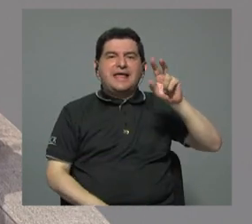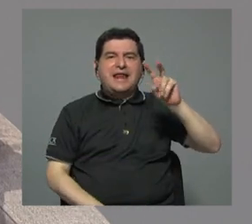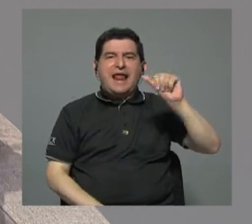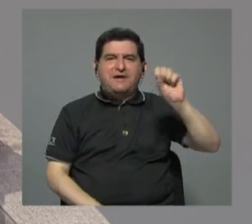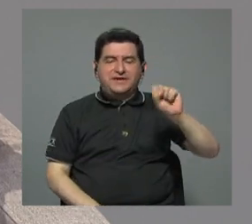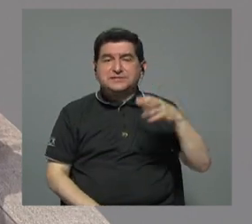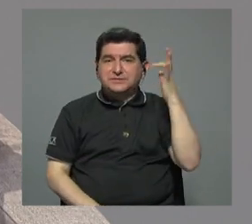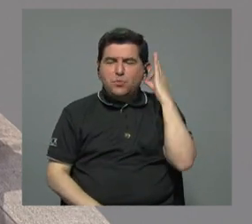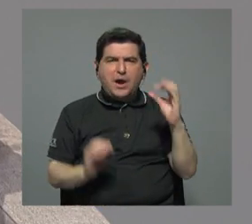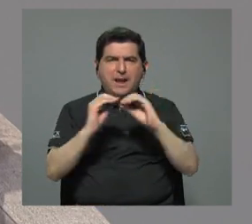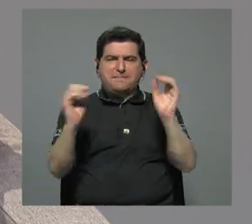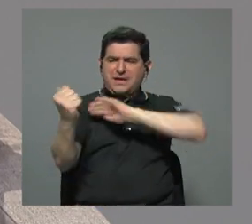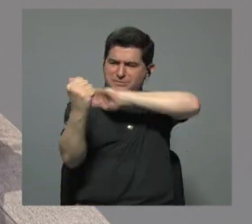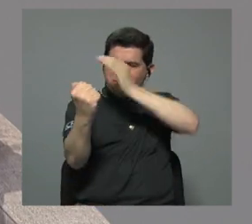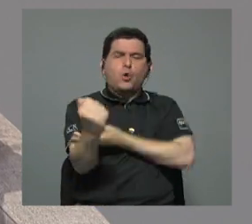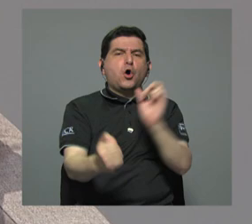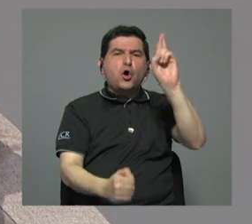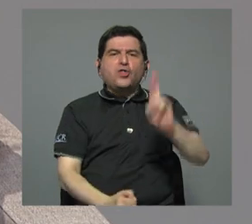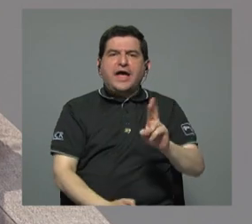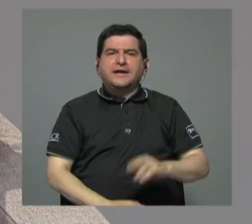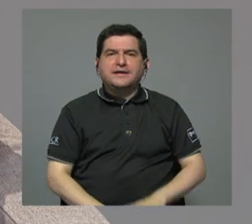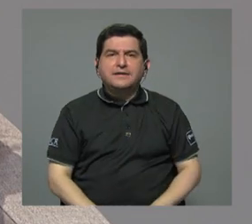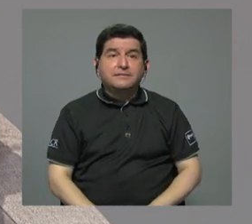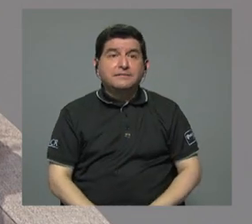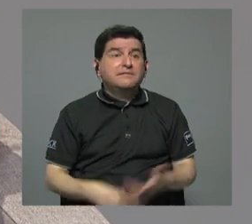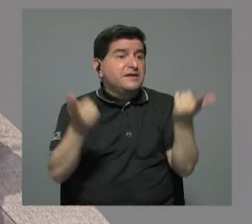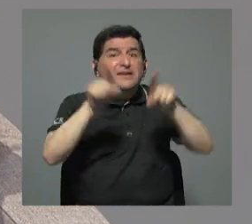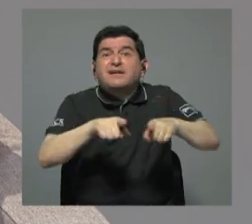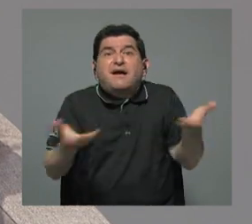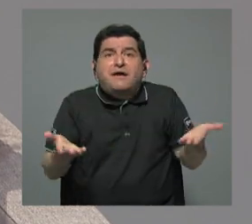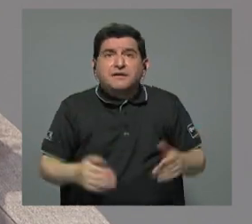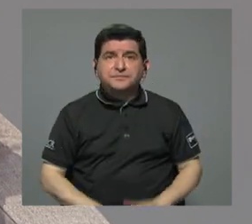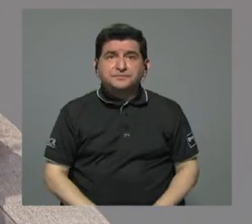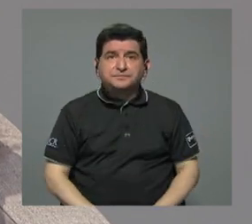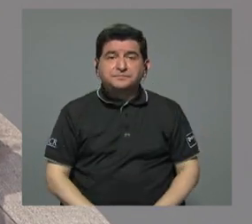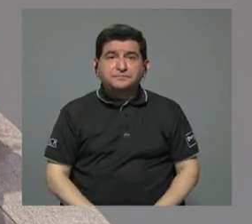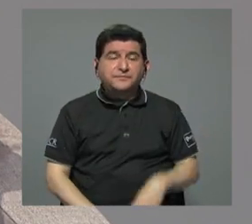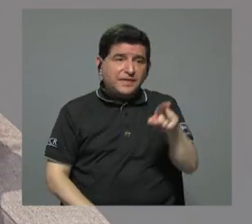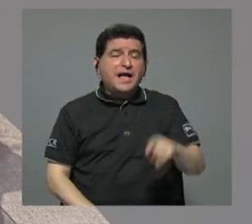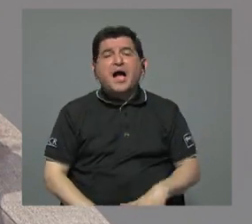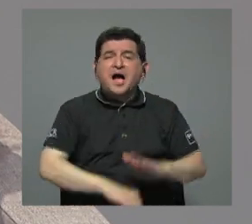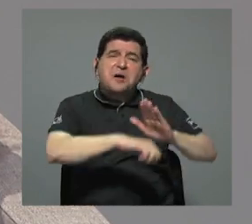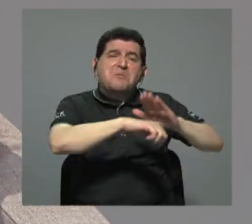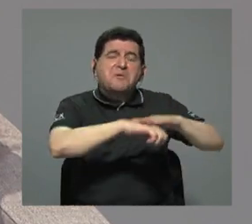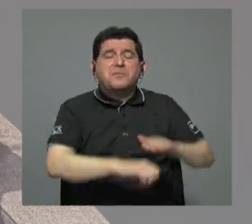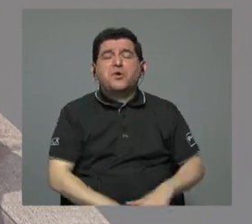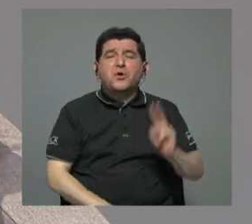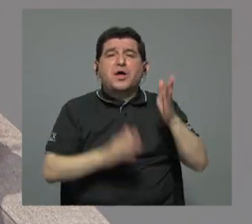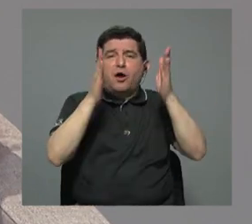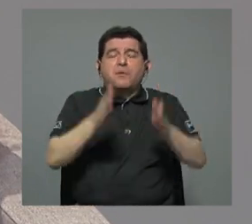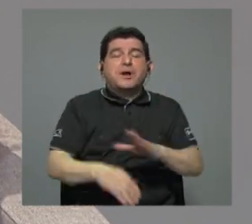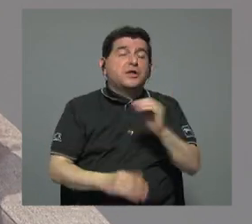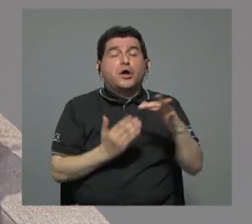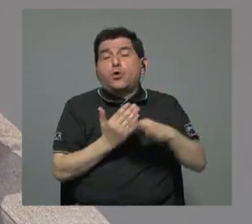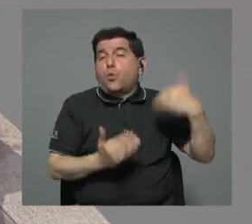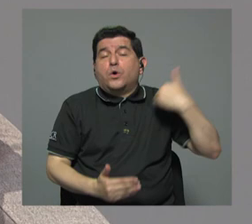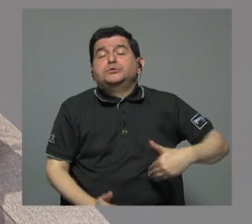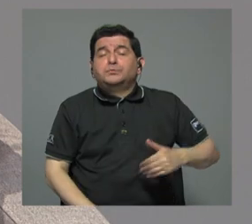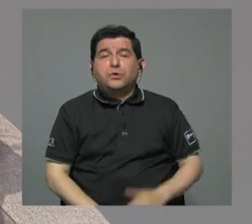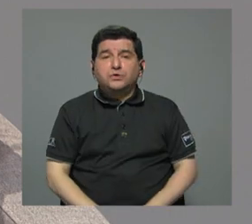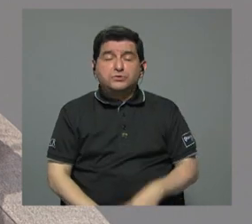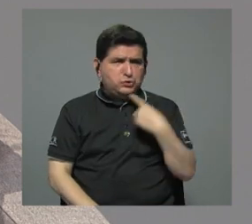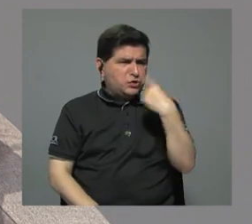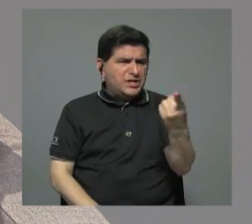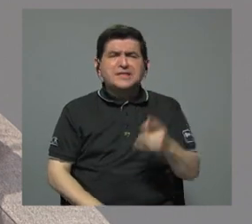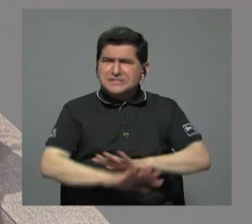era la mujer más poderosa en costa rica y qué fue lo que pasó que por estar acá bateando a su compañero a su esposo eso que